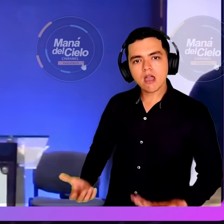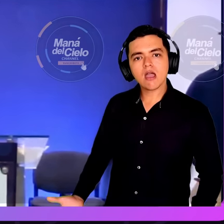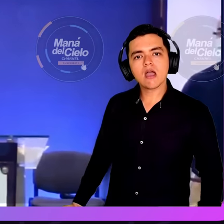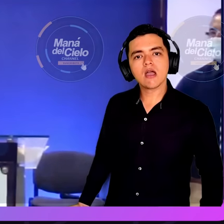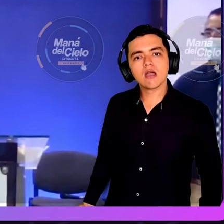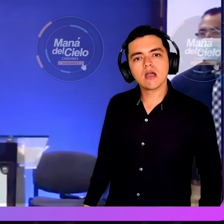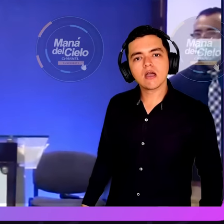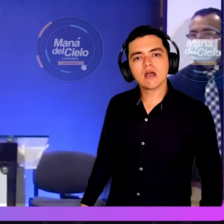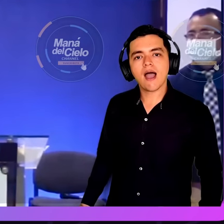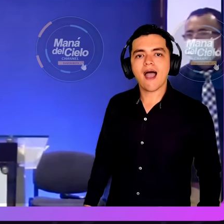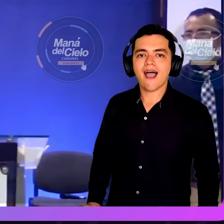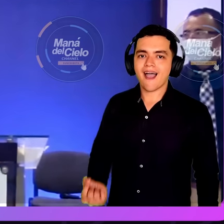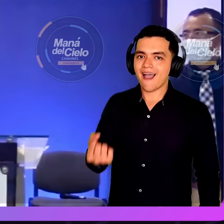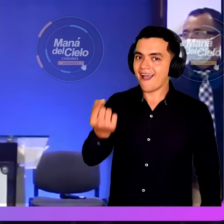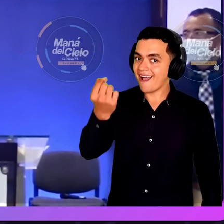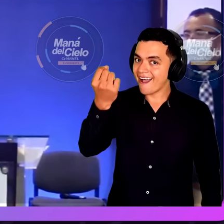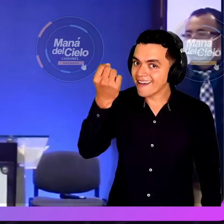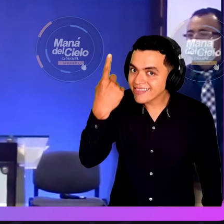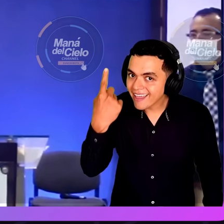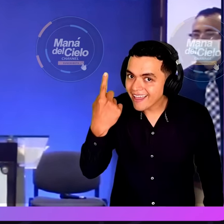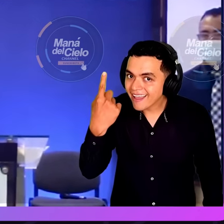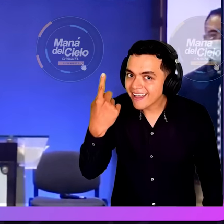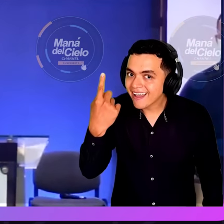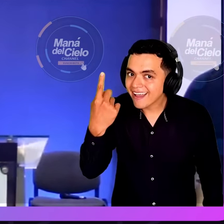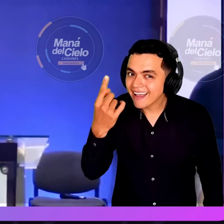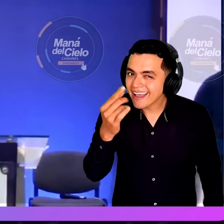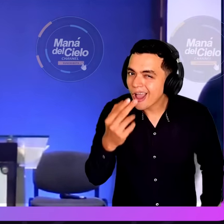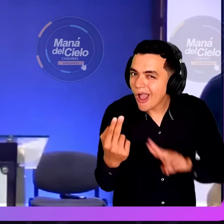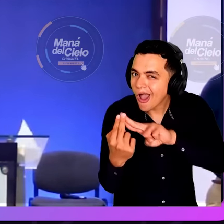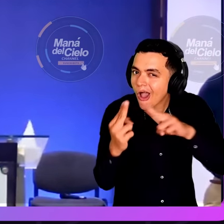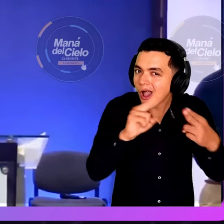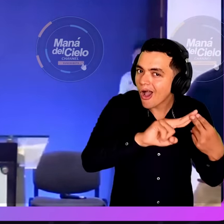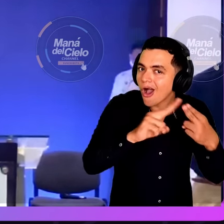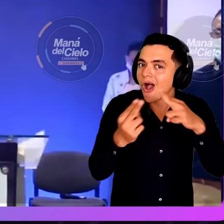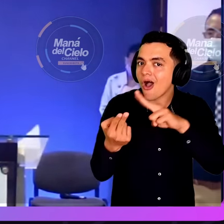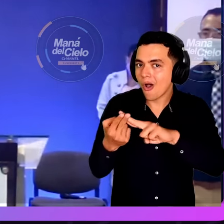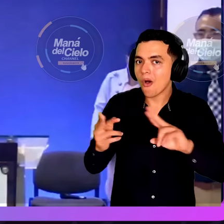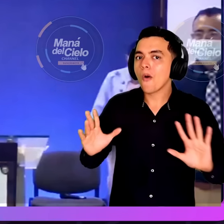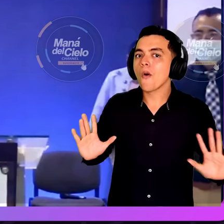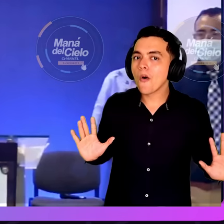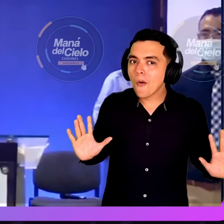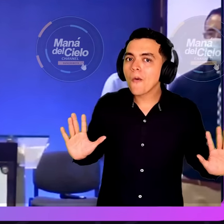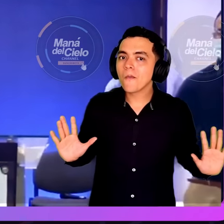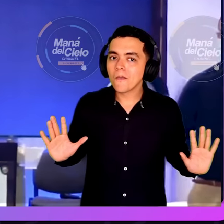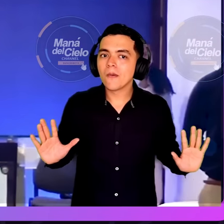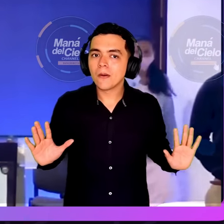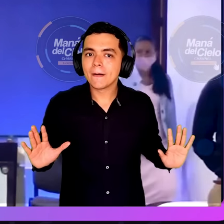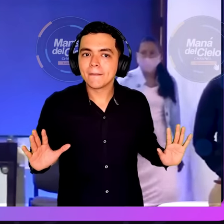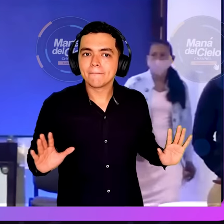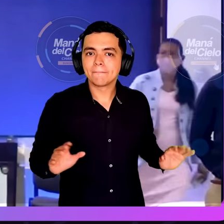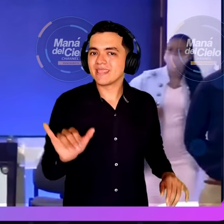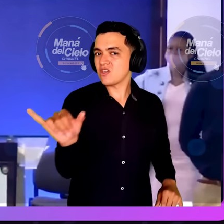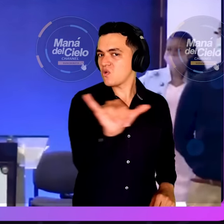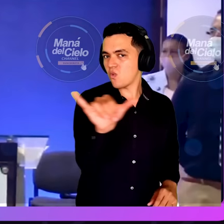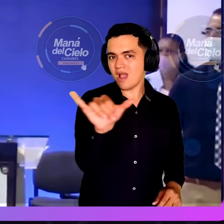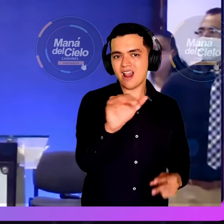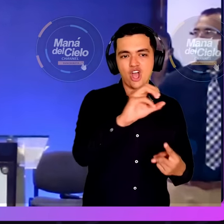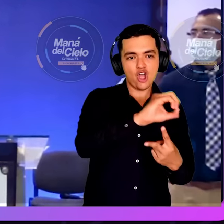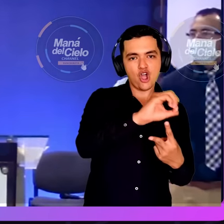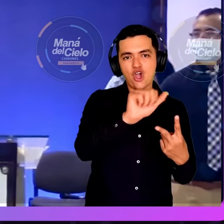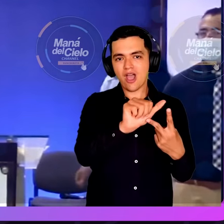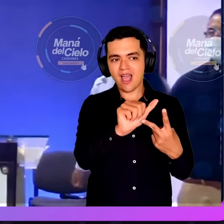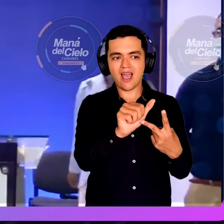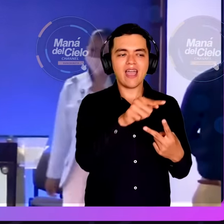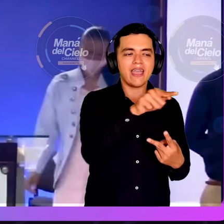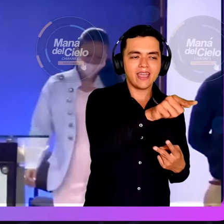esposa. Escúcheme, por eso el matrimonio es tan sagrado. Es la relación de un esposo y una esposa. Y cuando hay un cuarto que se llama el